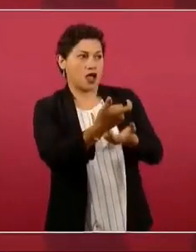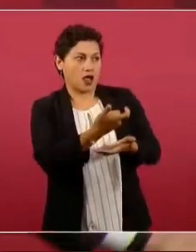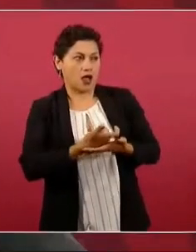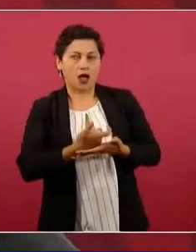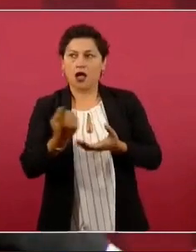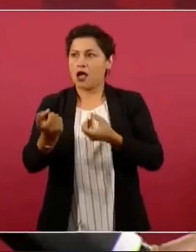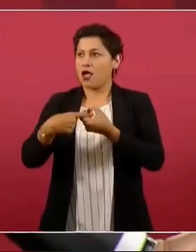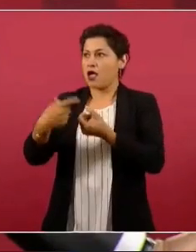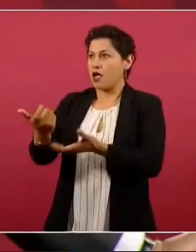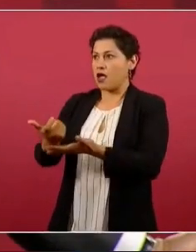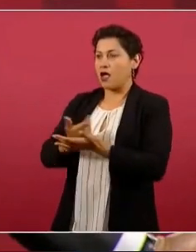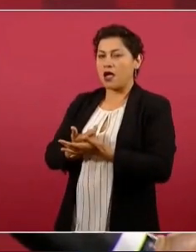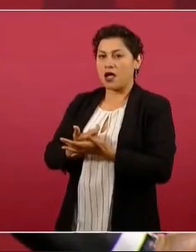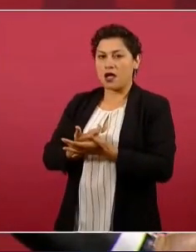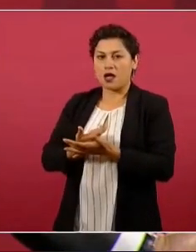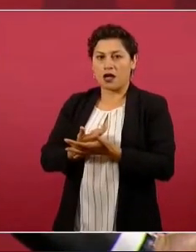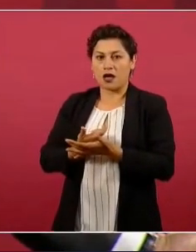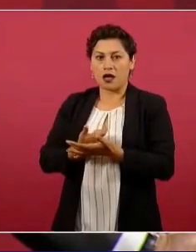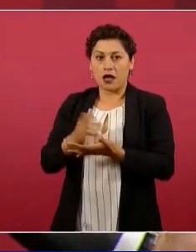el aparato.